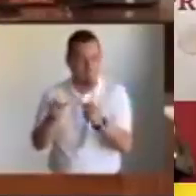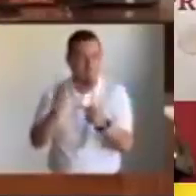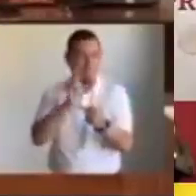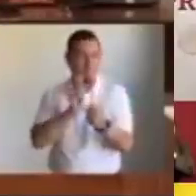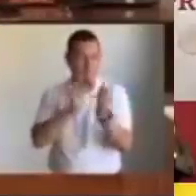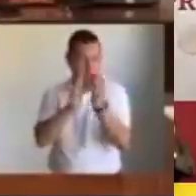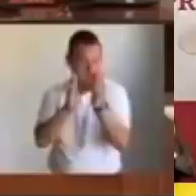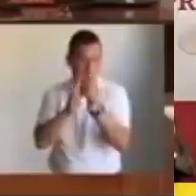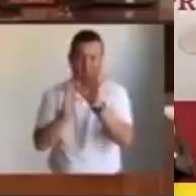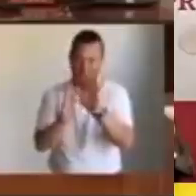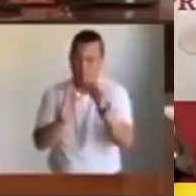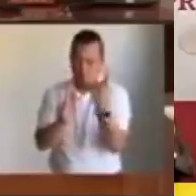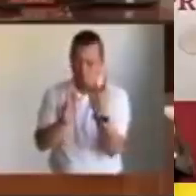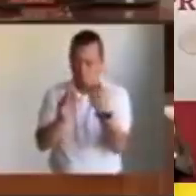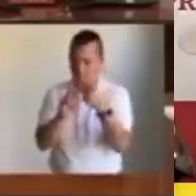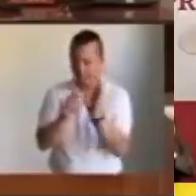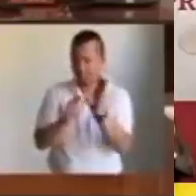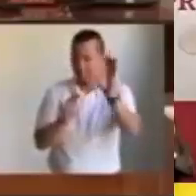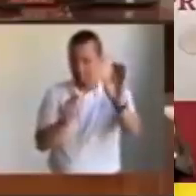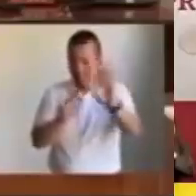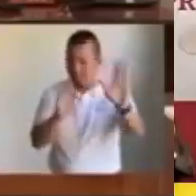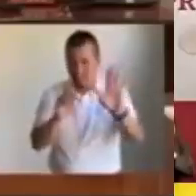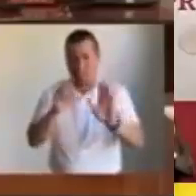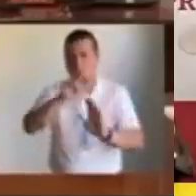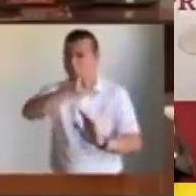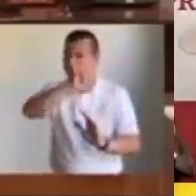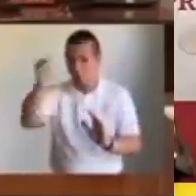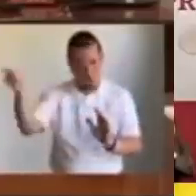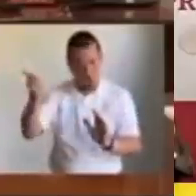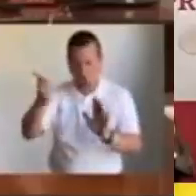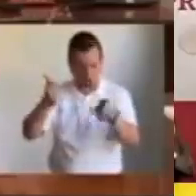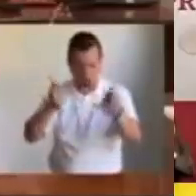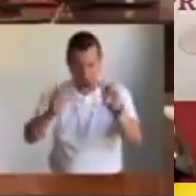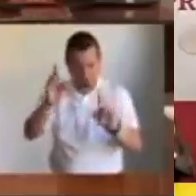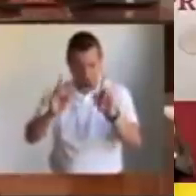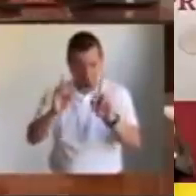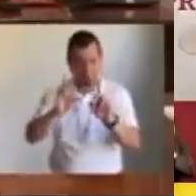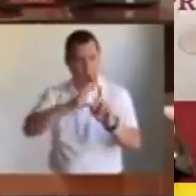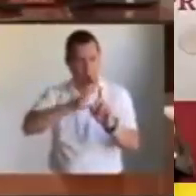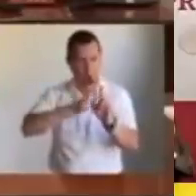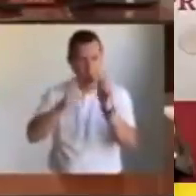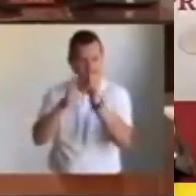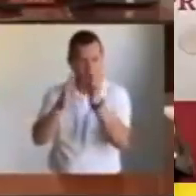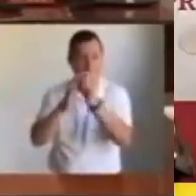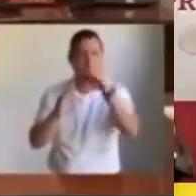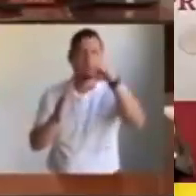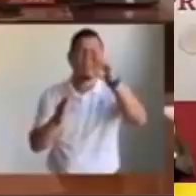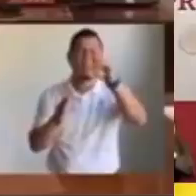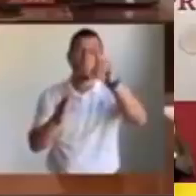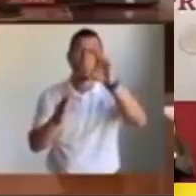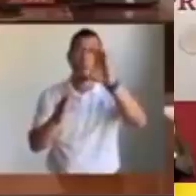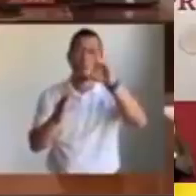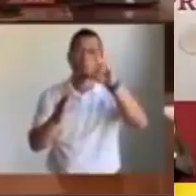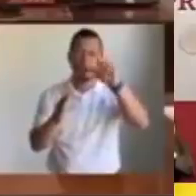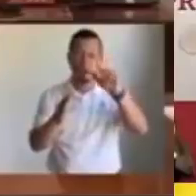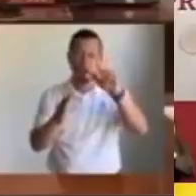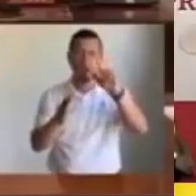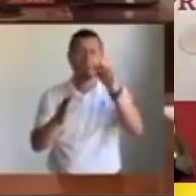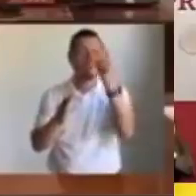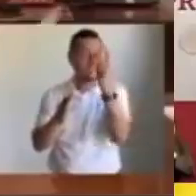inmunológicas avaladas ahí está una de entrada le quiero decir que también hay pruebas rápidas moleculares